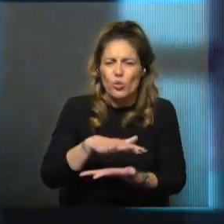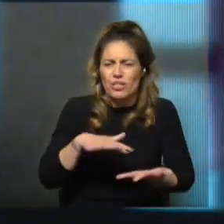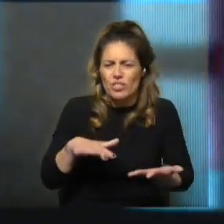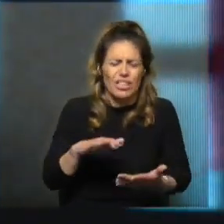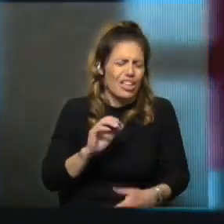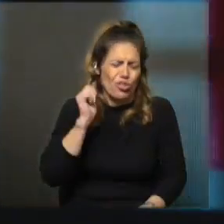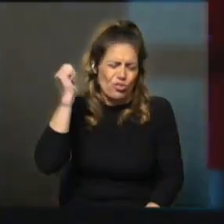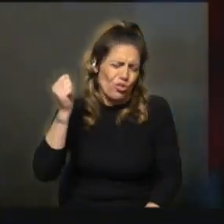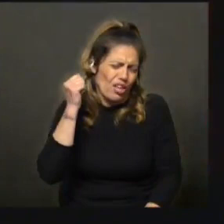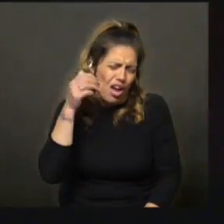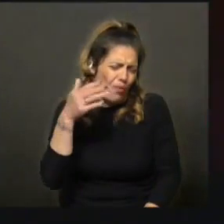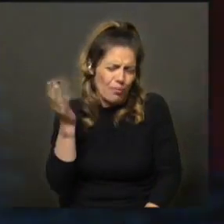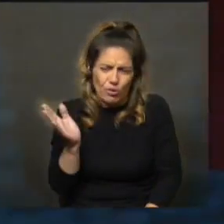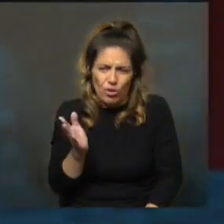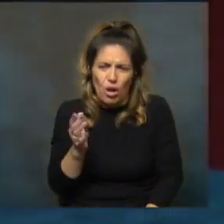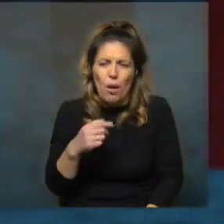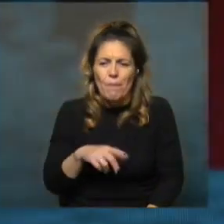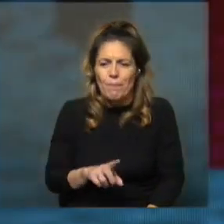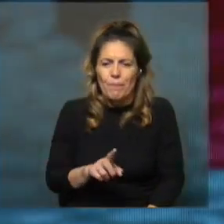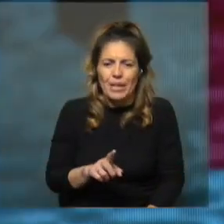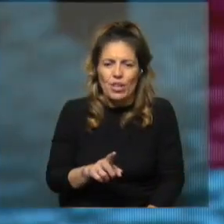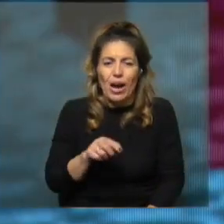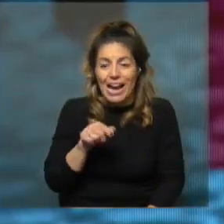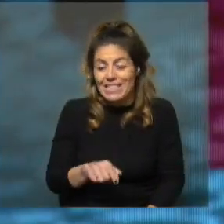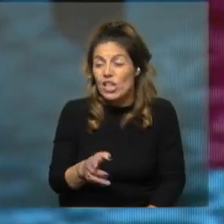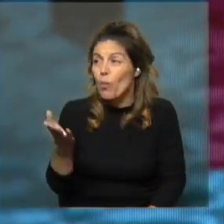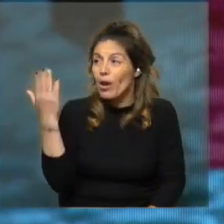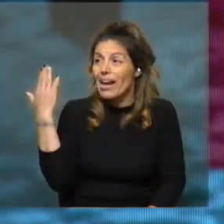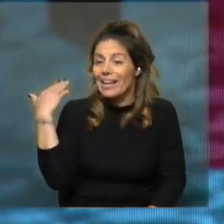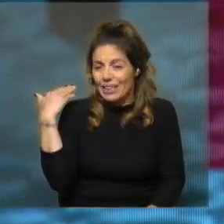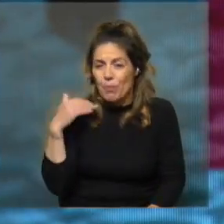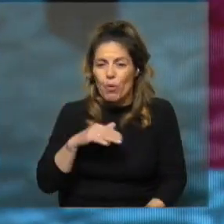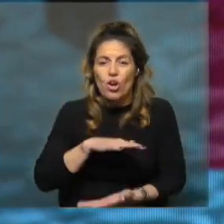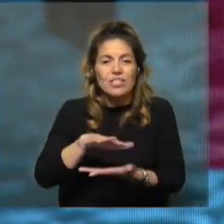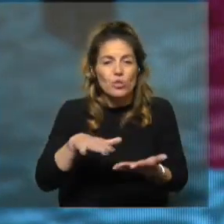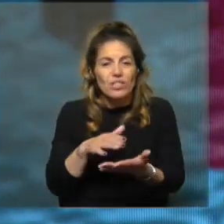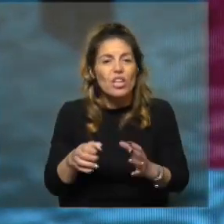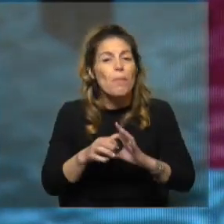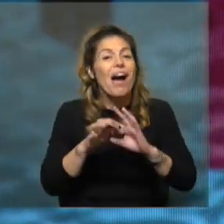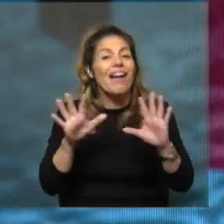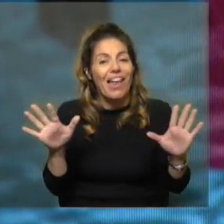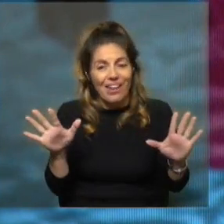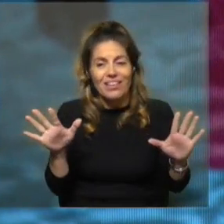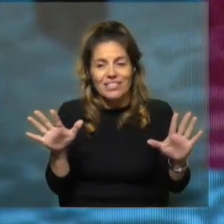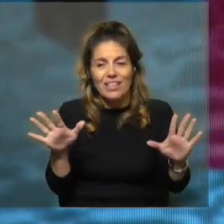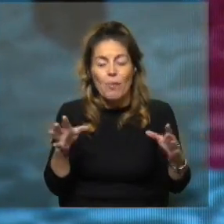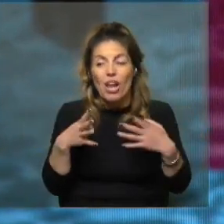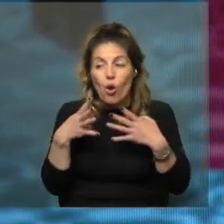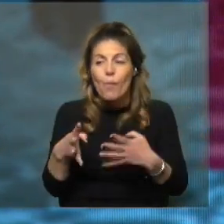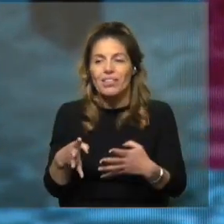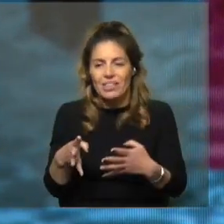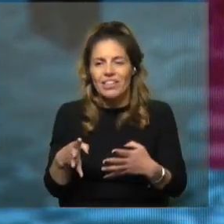soñábamos este Pero así como en aquel tiempo había situaciones como más claras para